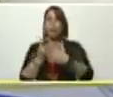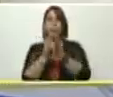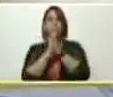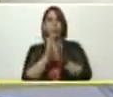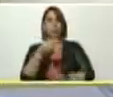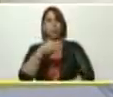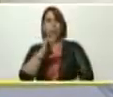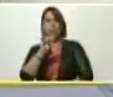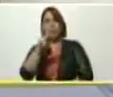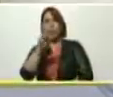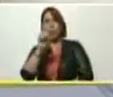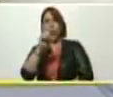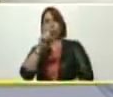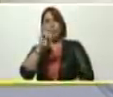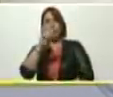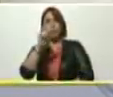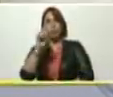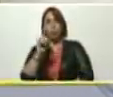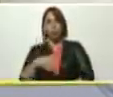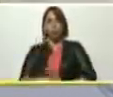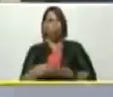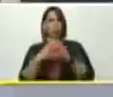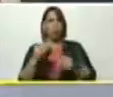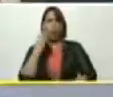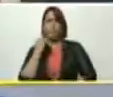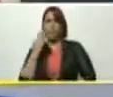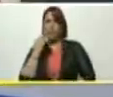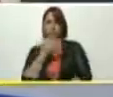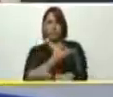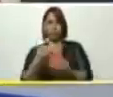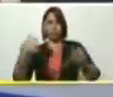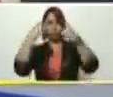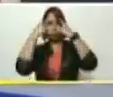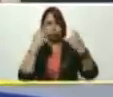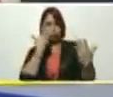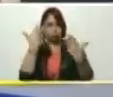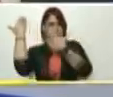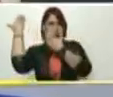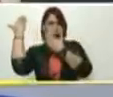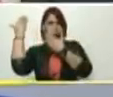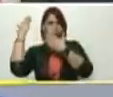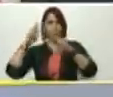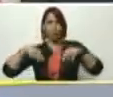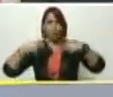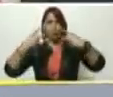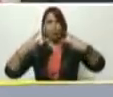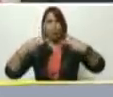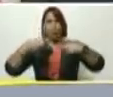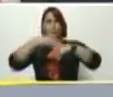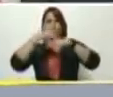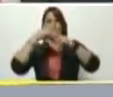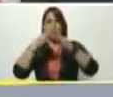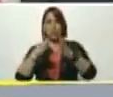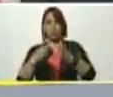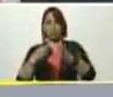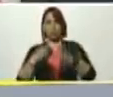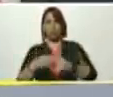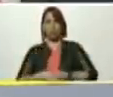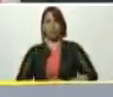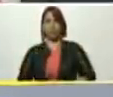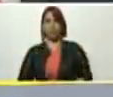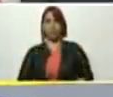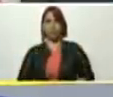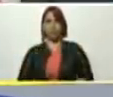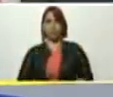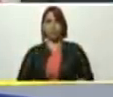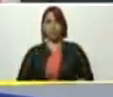Hipólito Abreu, con toda su experiencia exitosa como ministro de Transporte y